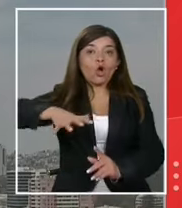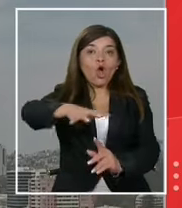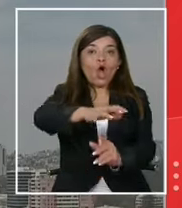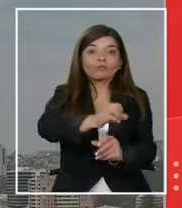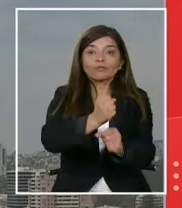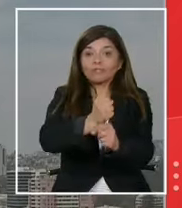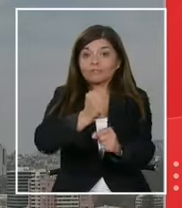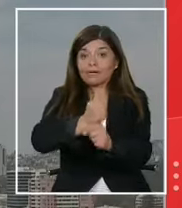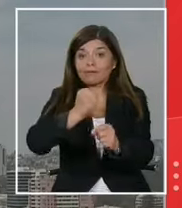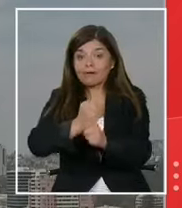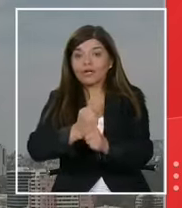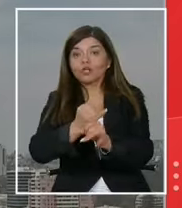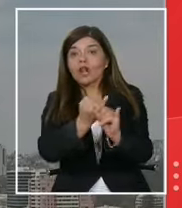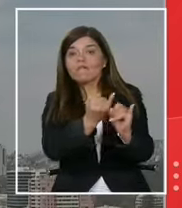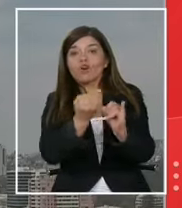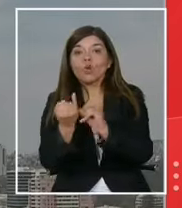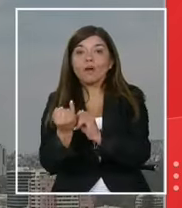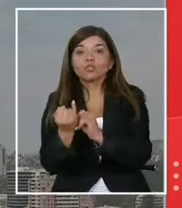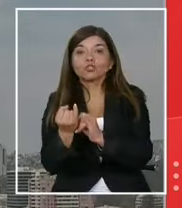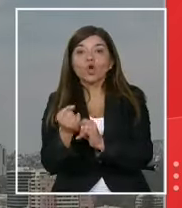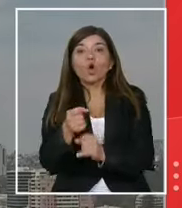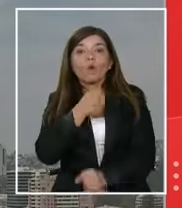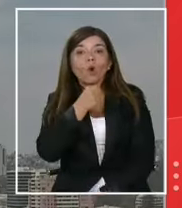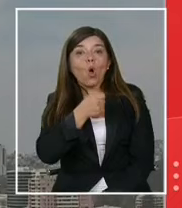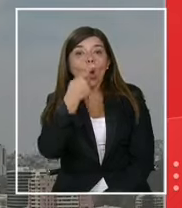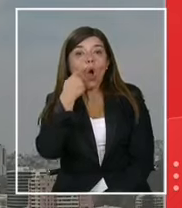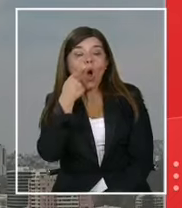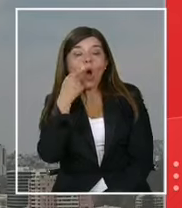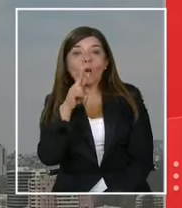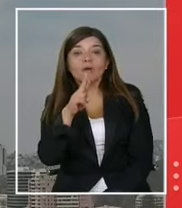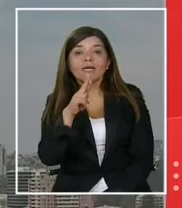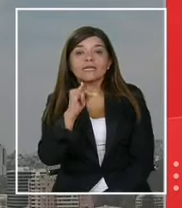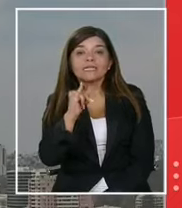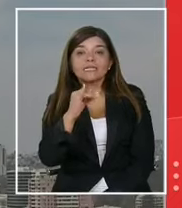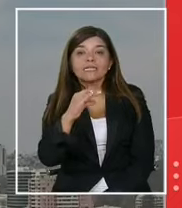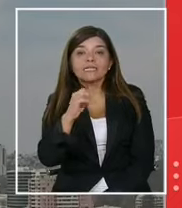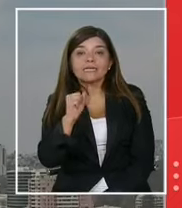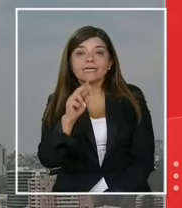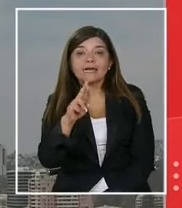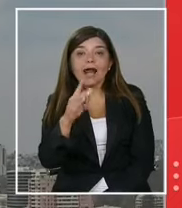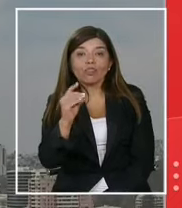sectores. Nos actualiza el escenario Ricardo Muñoz a esta hora. Ricardo, buenas tardes.